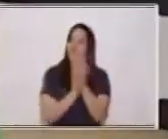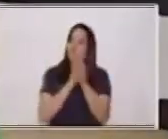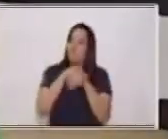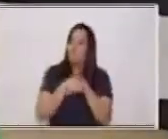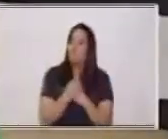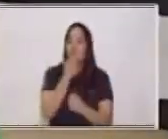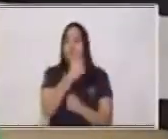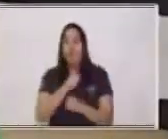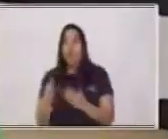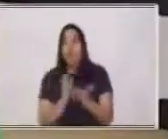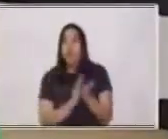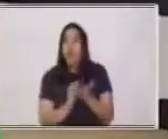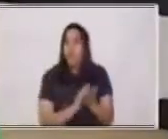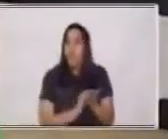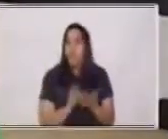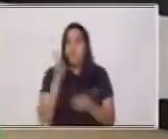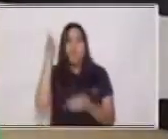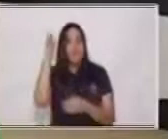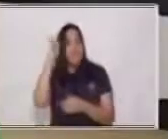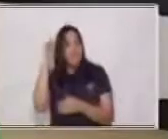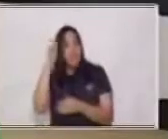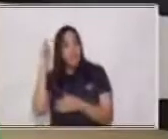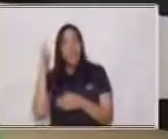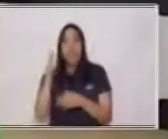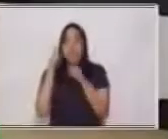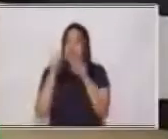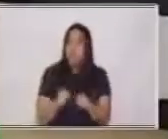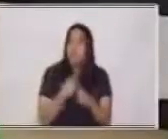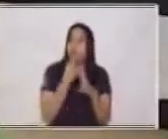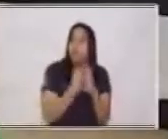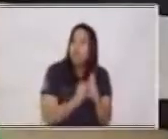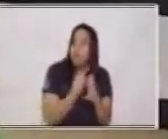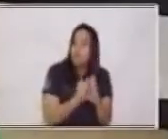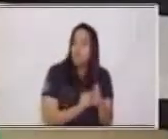jabón. Y si tienes gel, utilízalo, ya que es muy